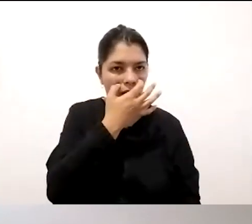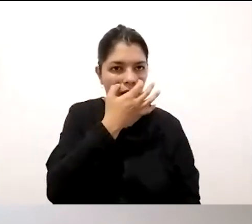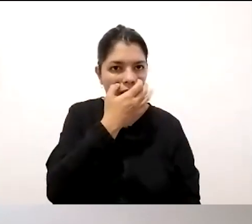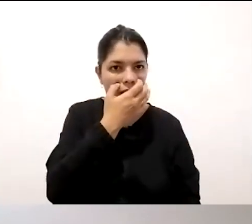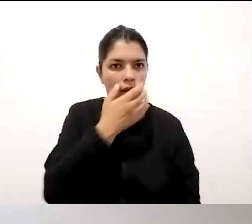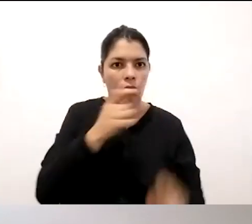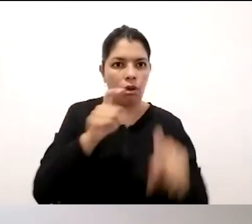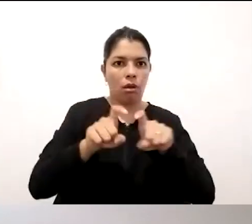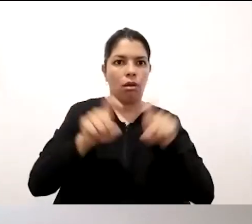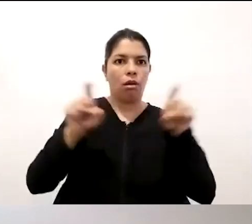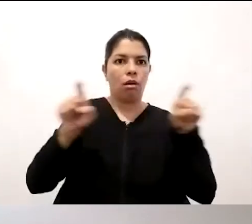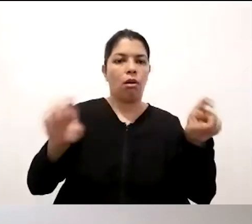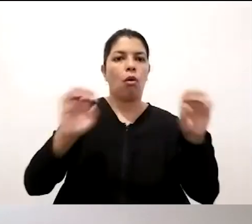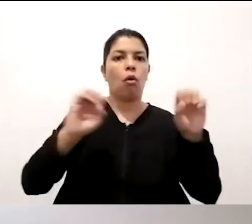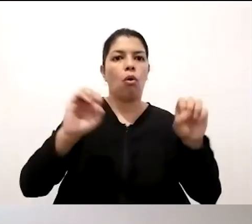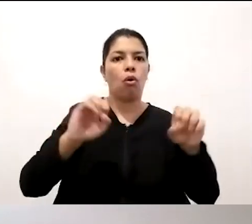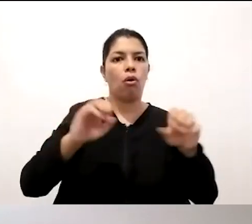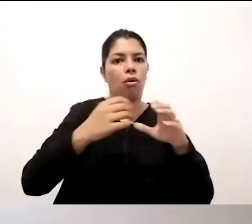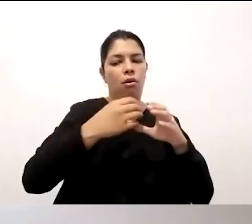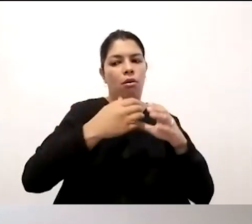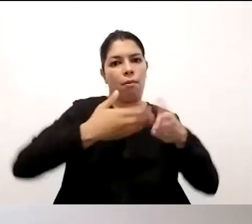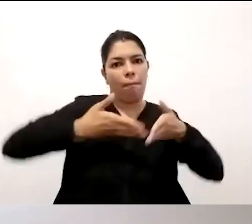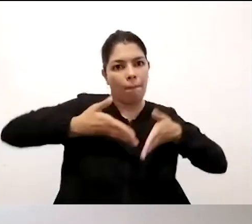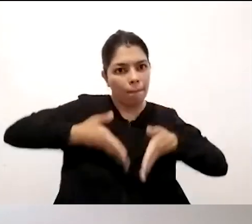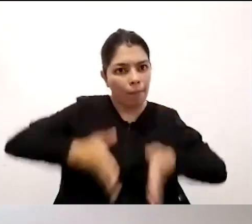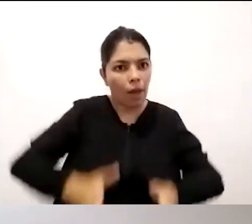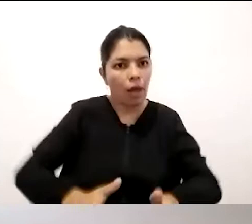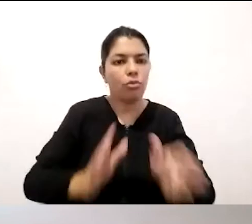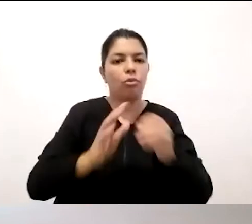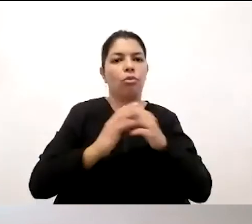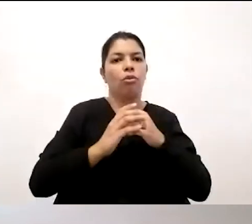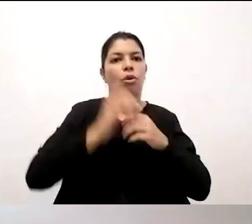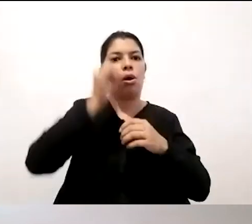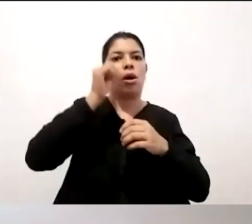el parto o durante el proceso del embarazo y que además se han